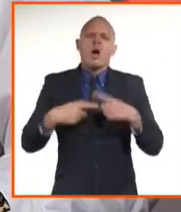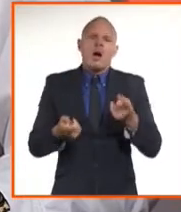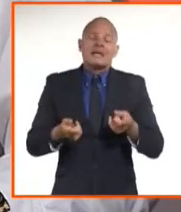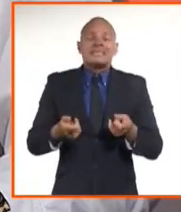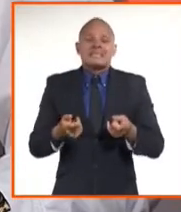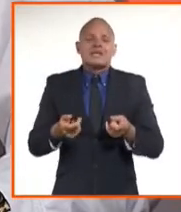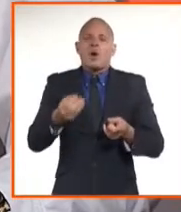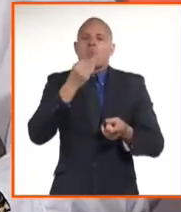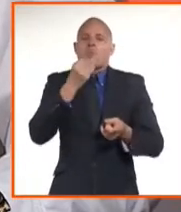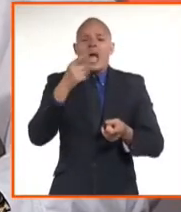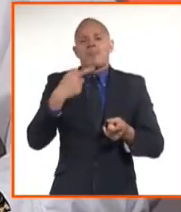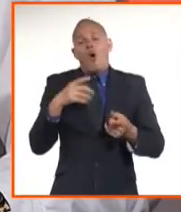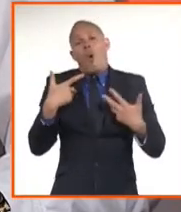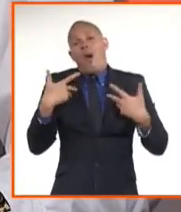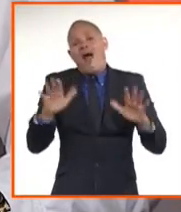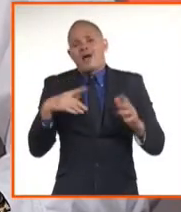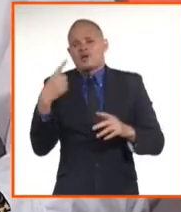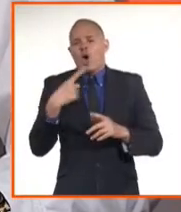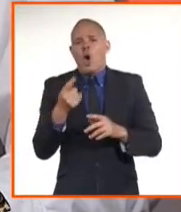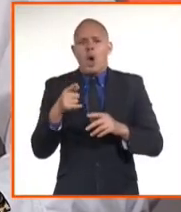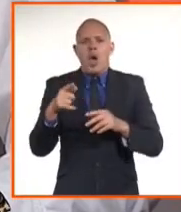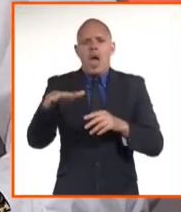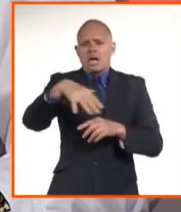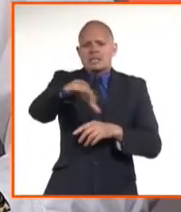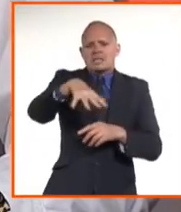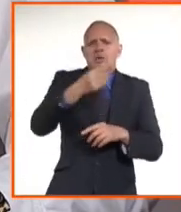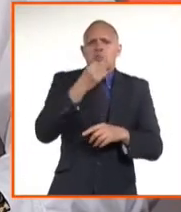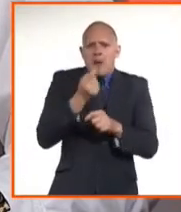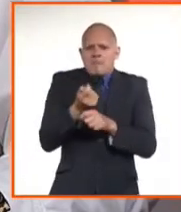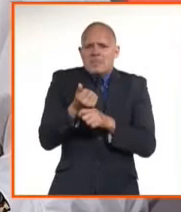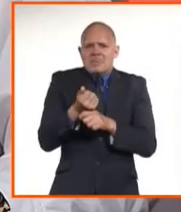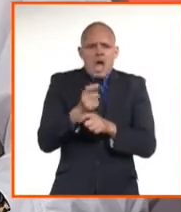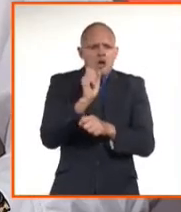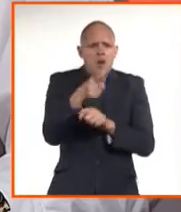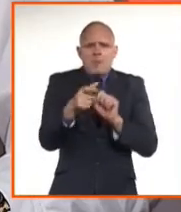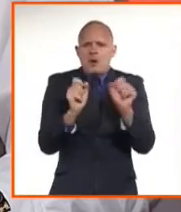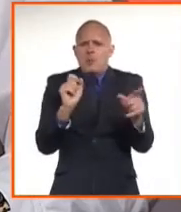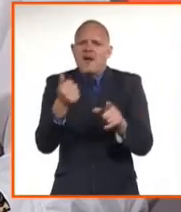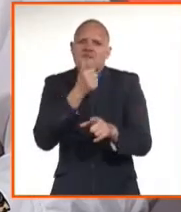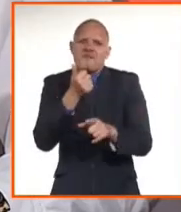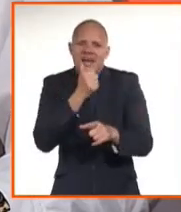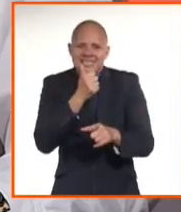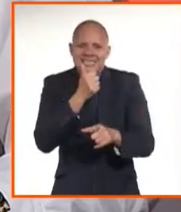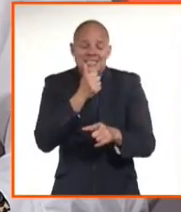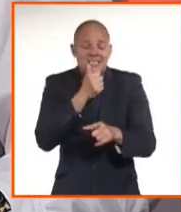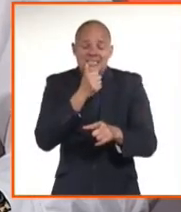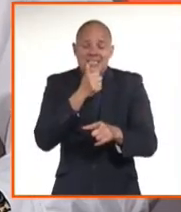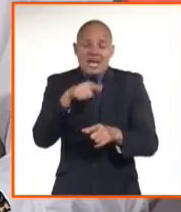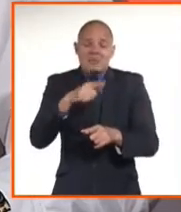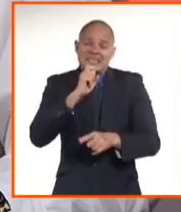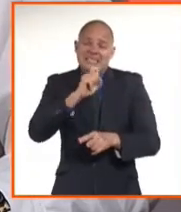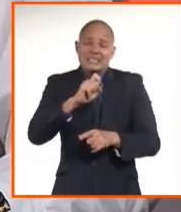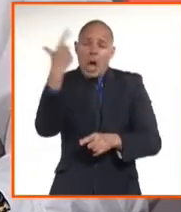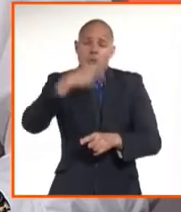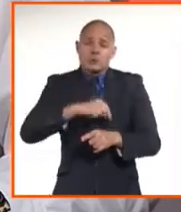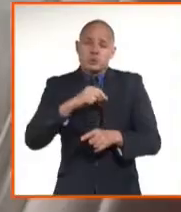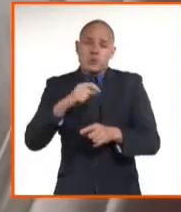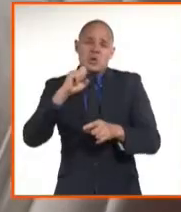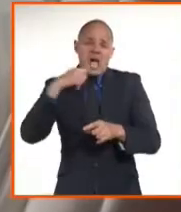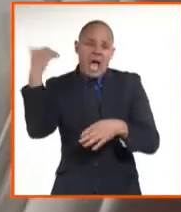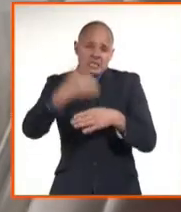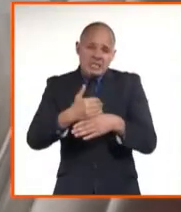poder comprar combustible en el área, y estas cosas se nos encarecen mucho más, también el riesgo que tiene el país. Las navieras